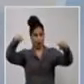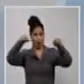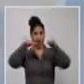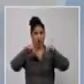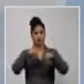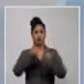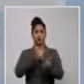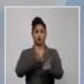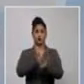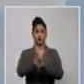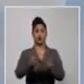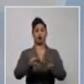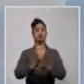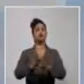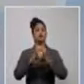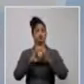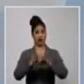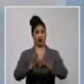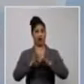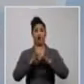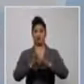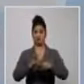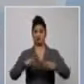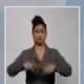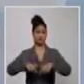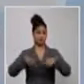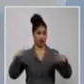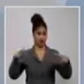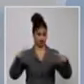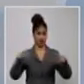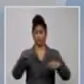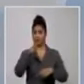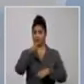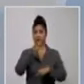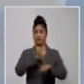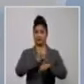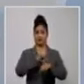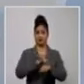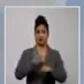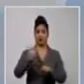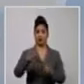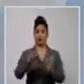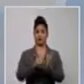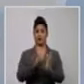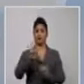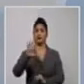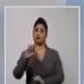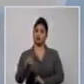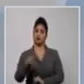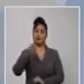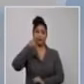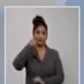elevada, sospechosos 4.050, en vigilancia